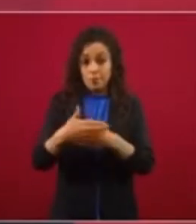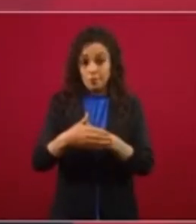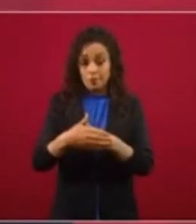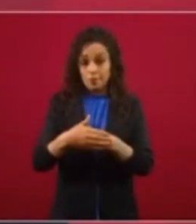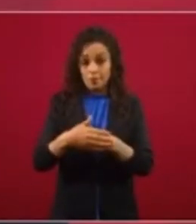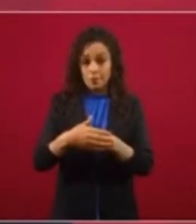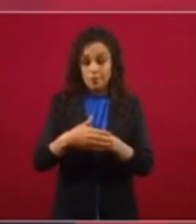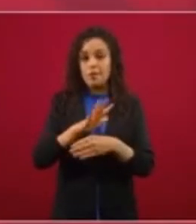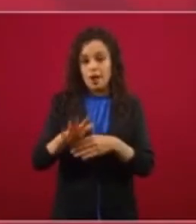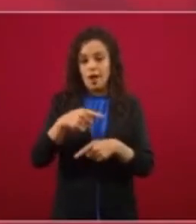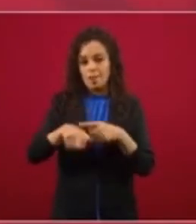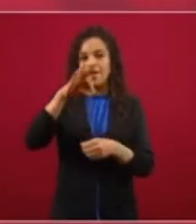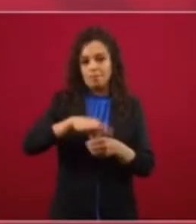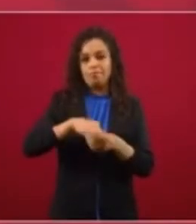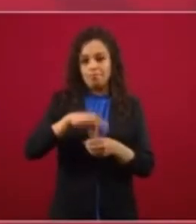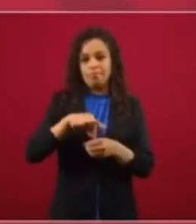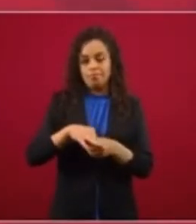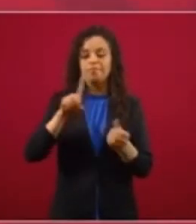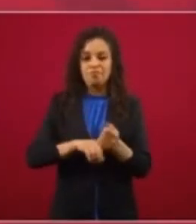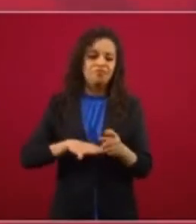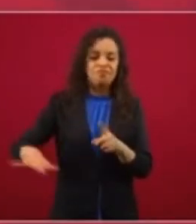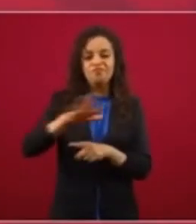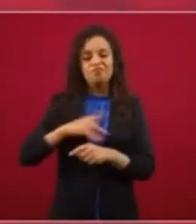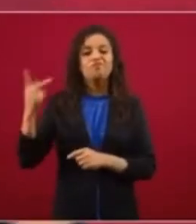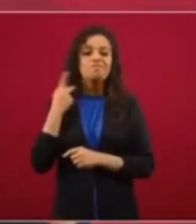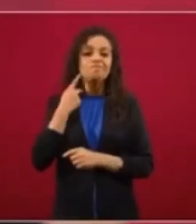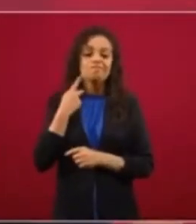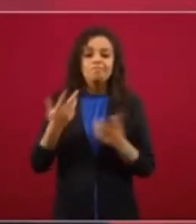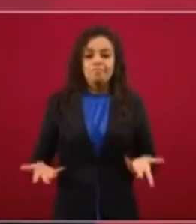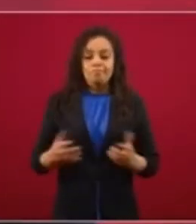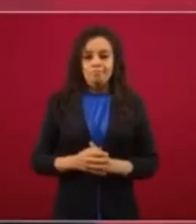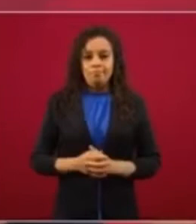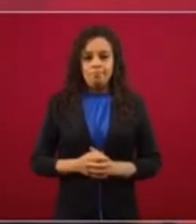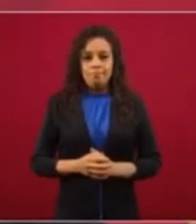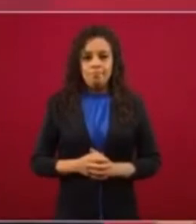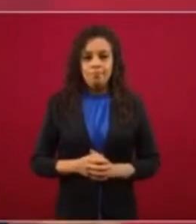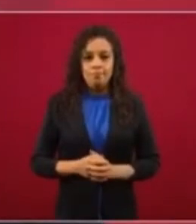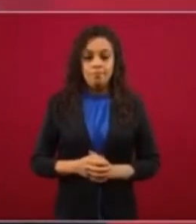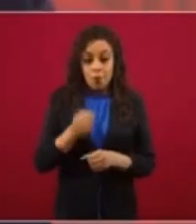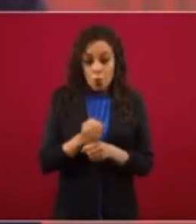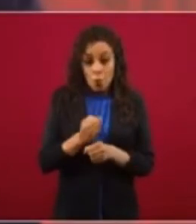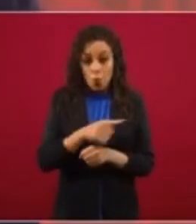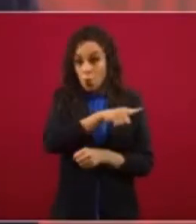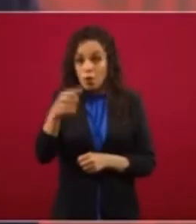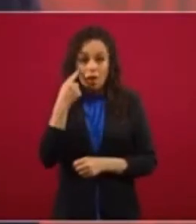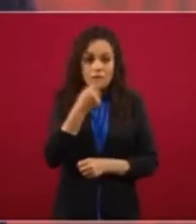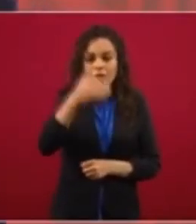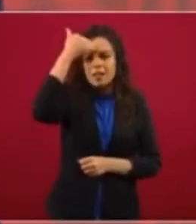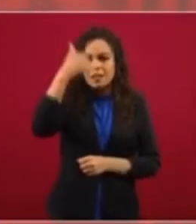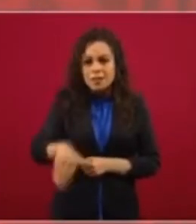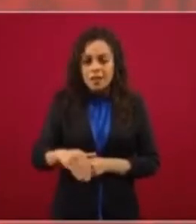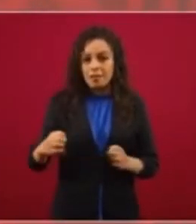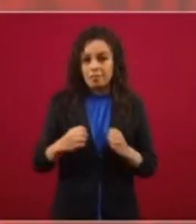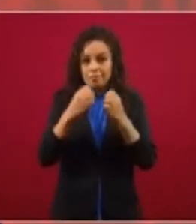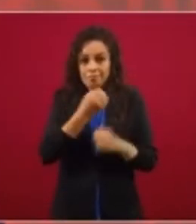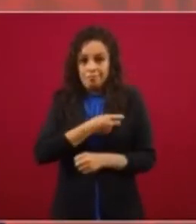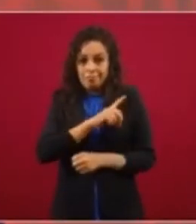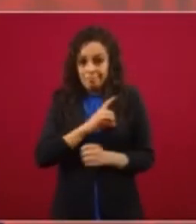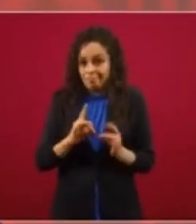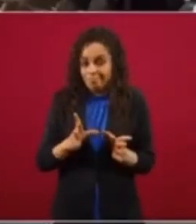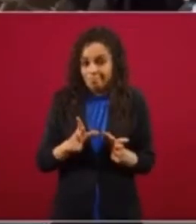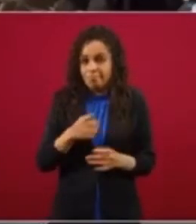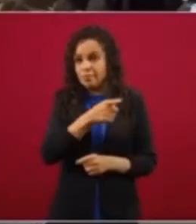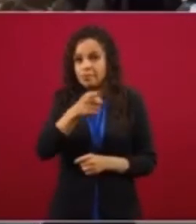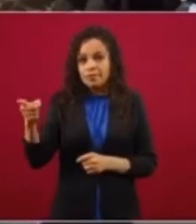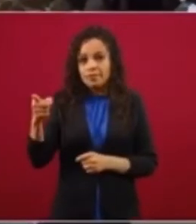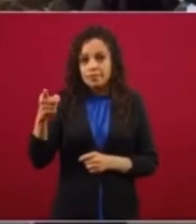todo se politiza. Aún estamos viendo en la emergencia sanitaria, ahí andan